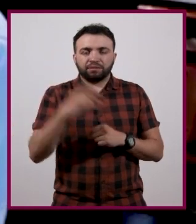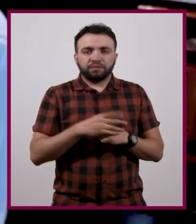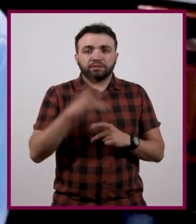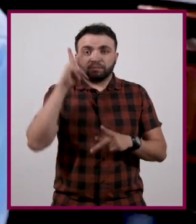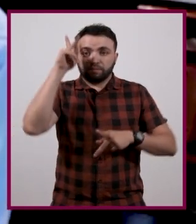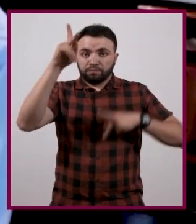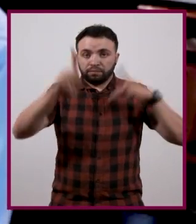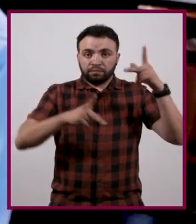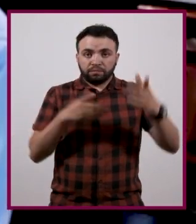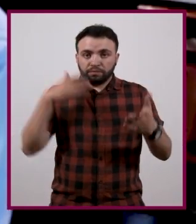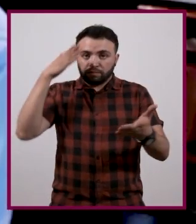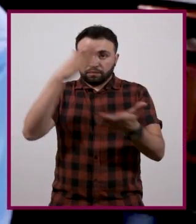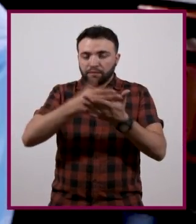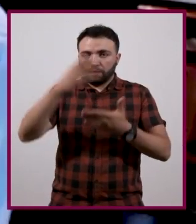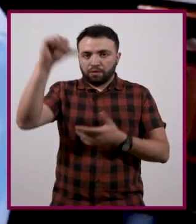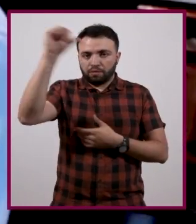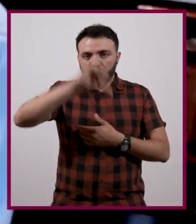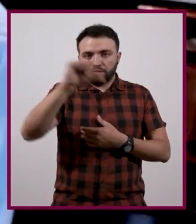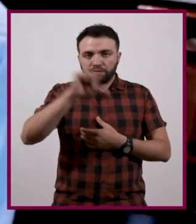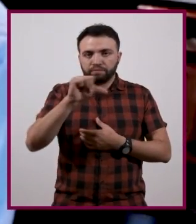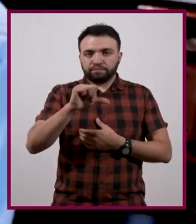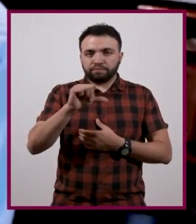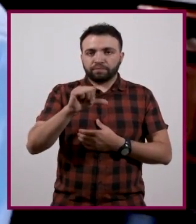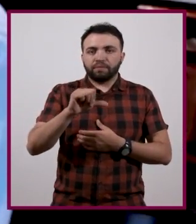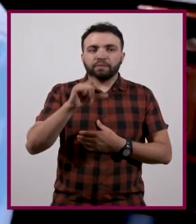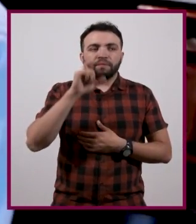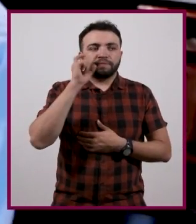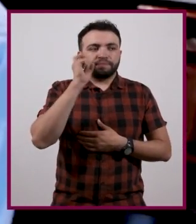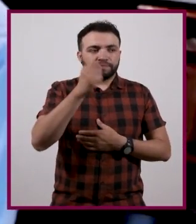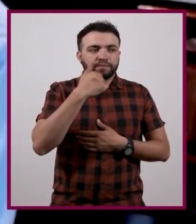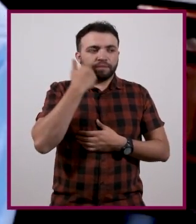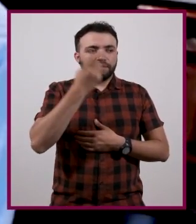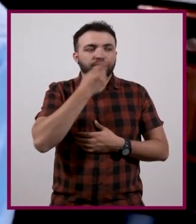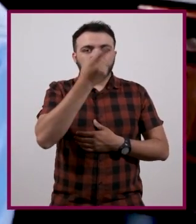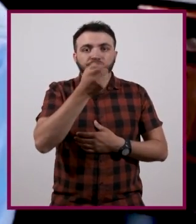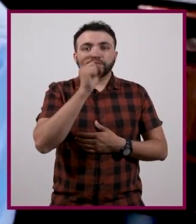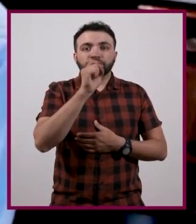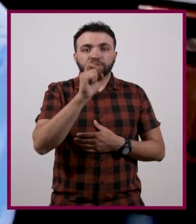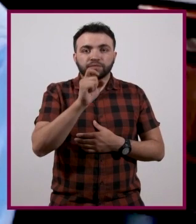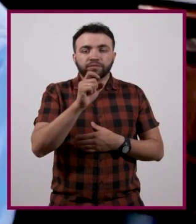La visita turística el día de hoy corre